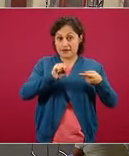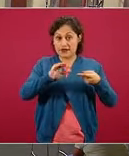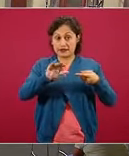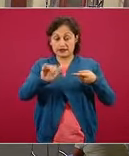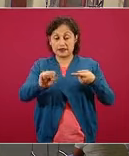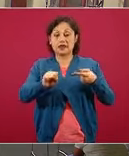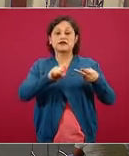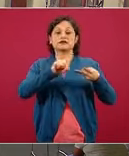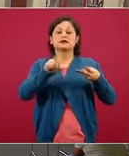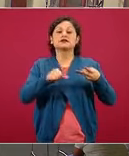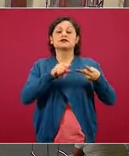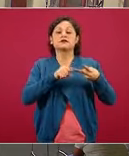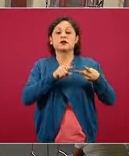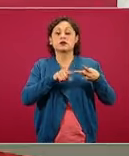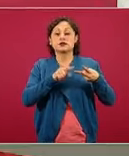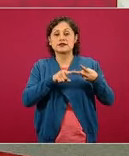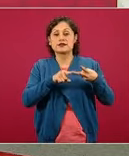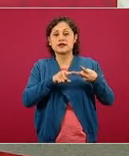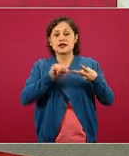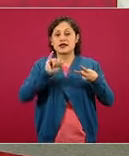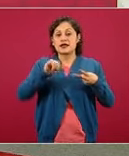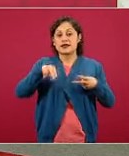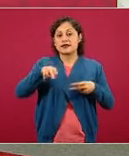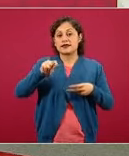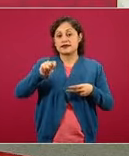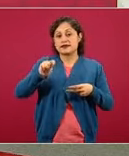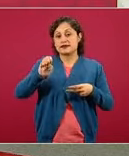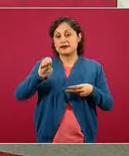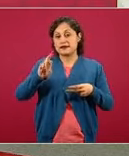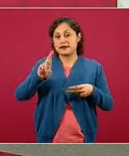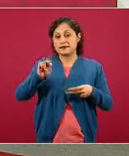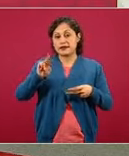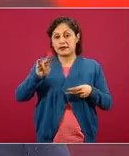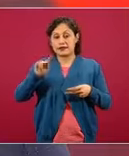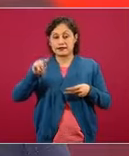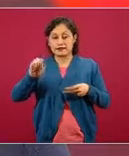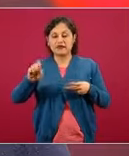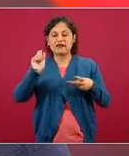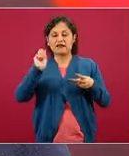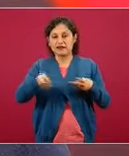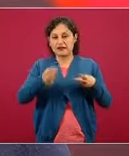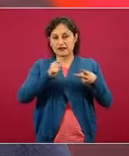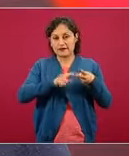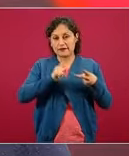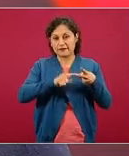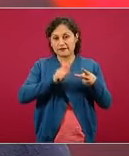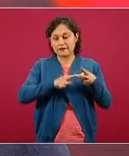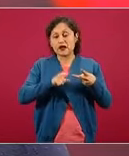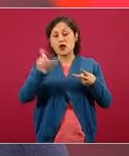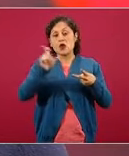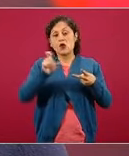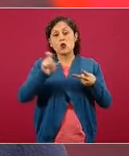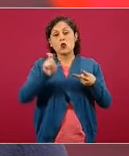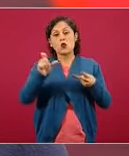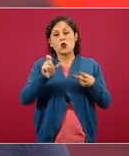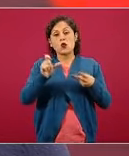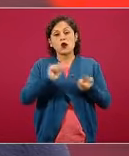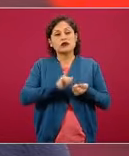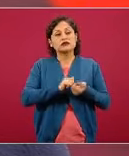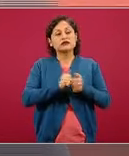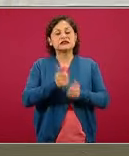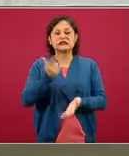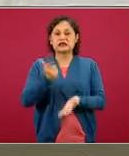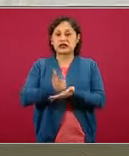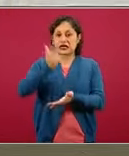causa básica, viene lo que es la causa interviniente. La causa interviniente son precisamente esas complicaciones que en su momento se presentaron,